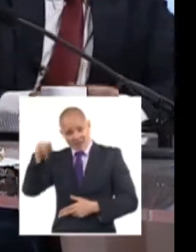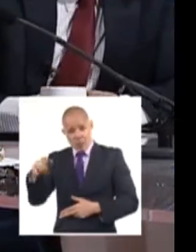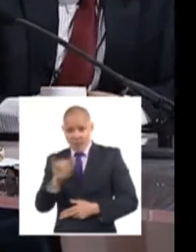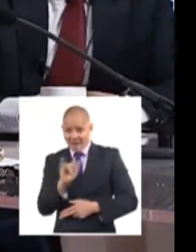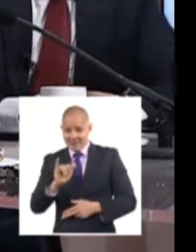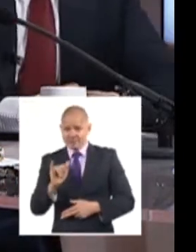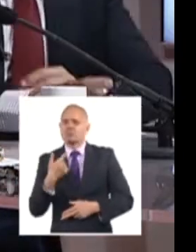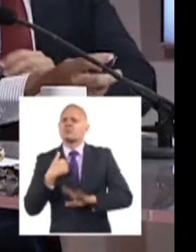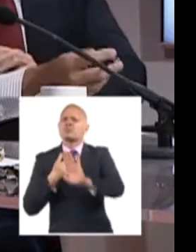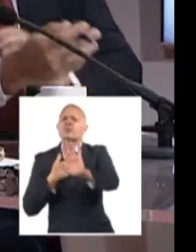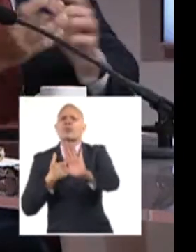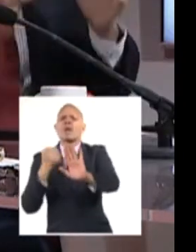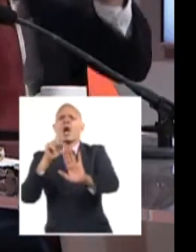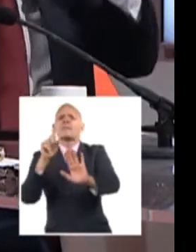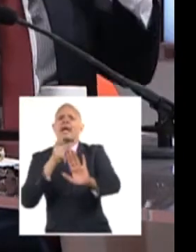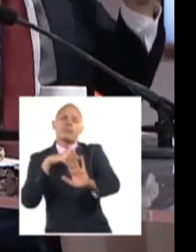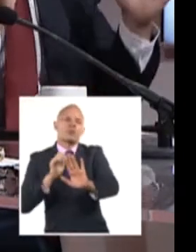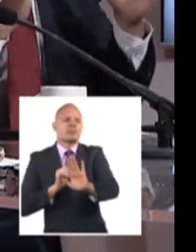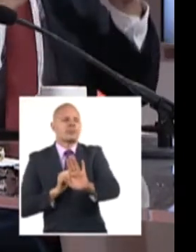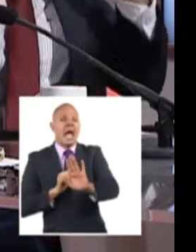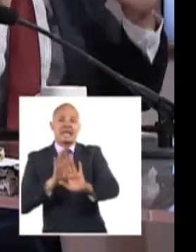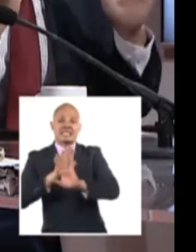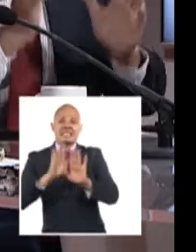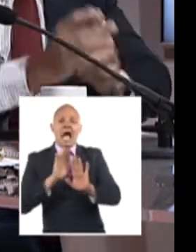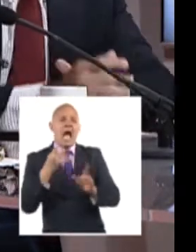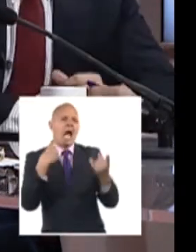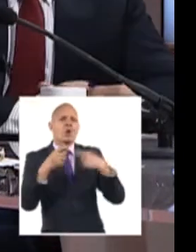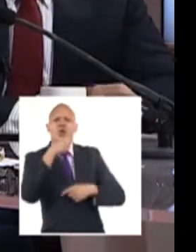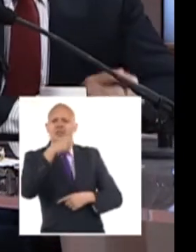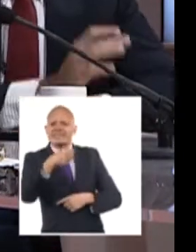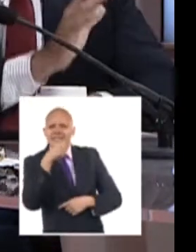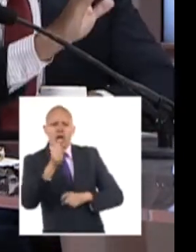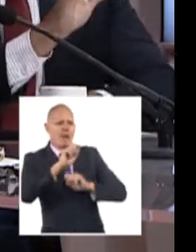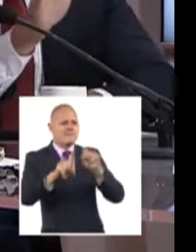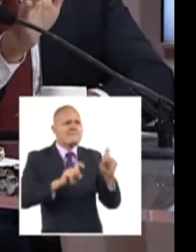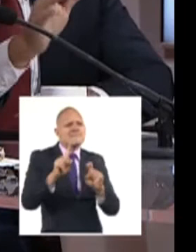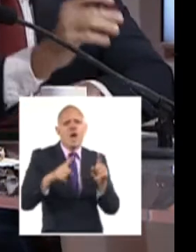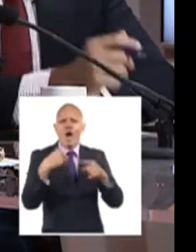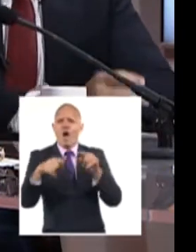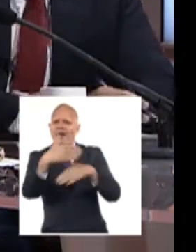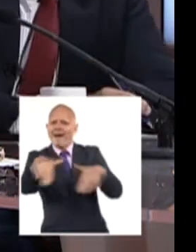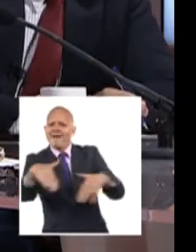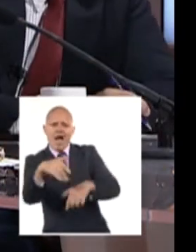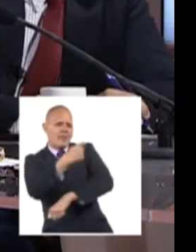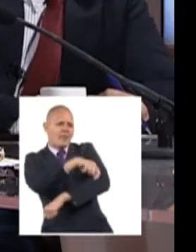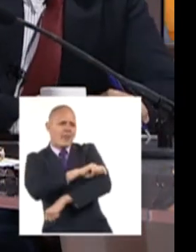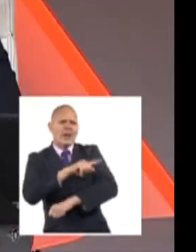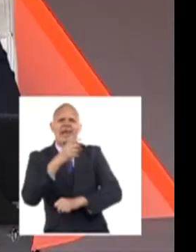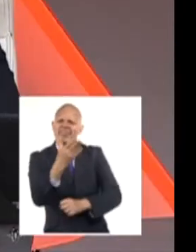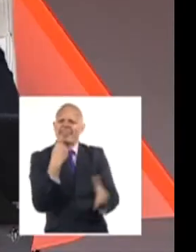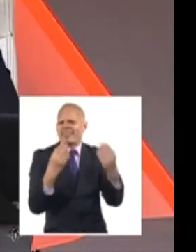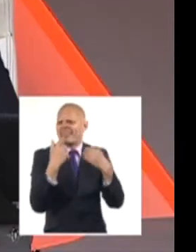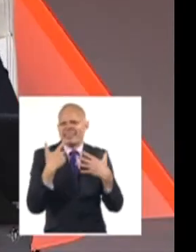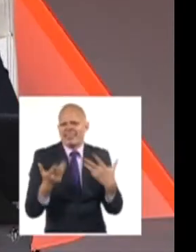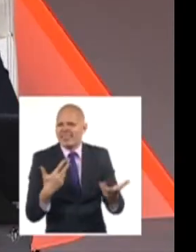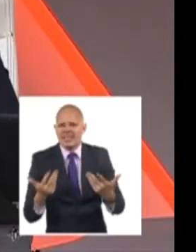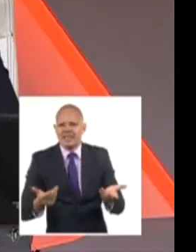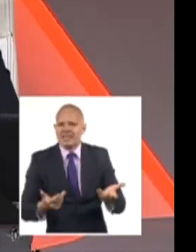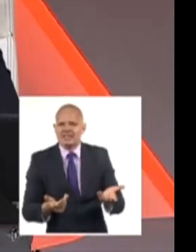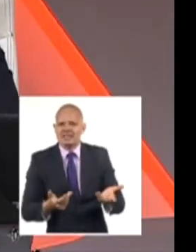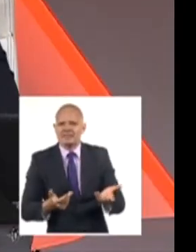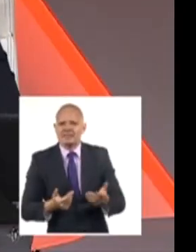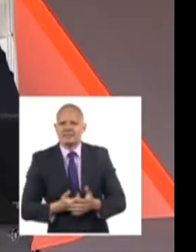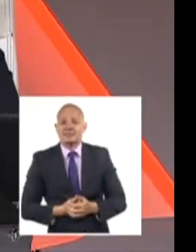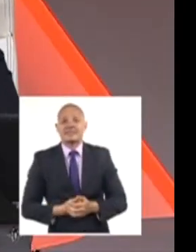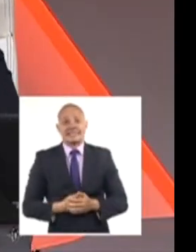valora las encuestas que sabemos que son cuestionables y que han resultado errática muchas